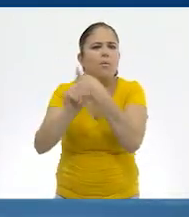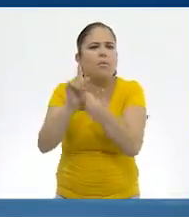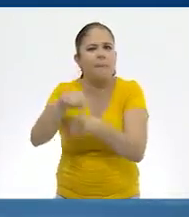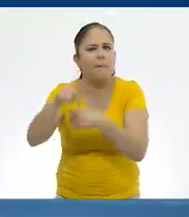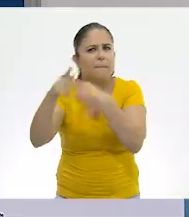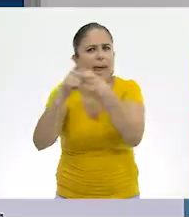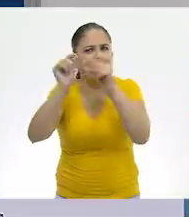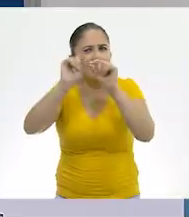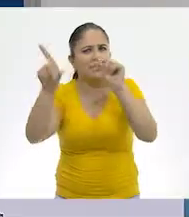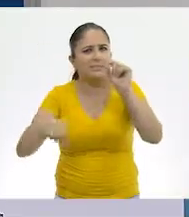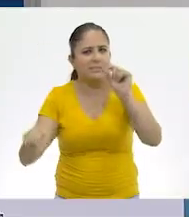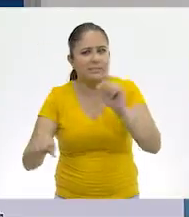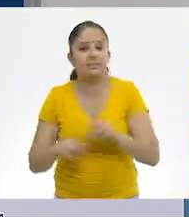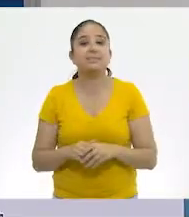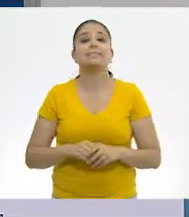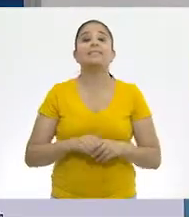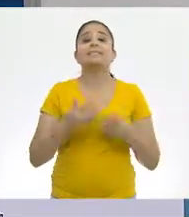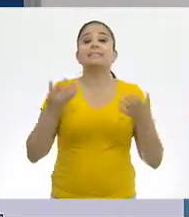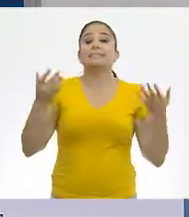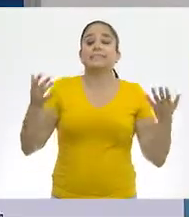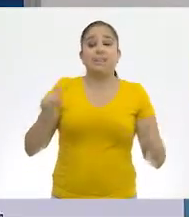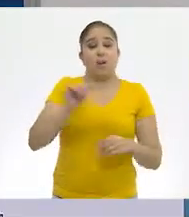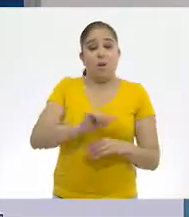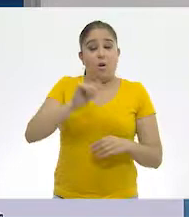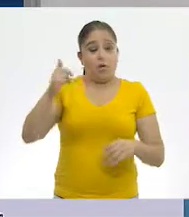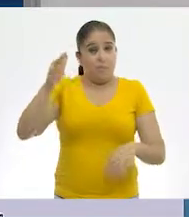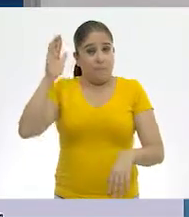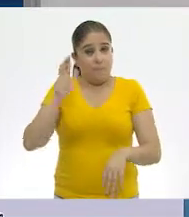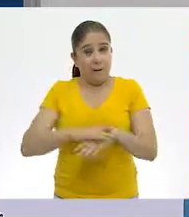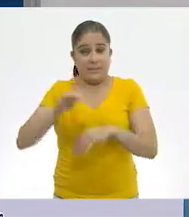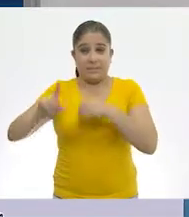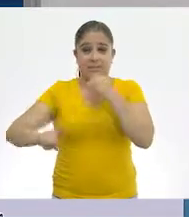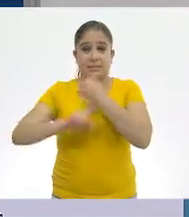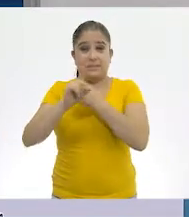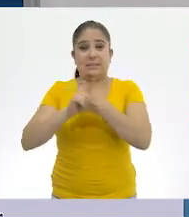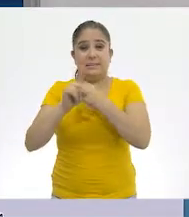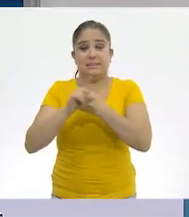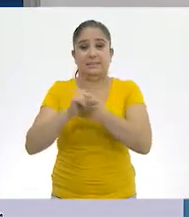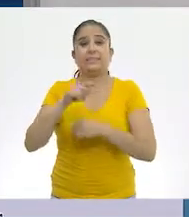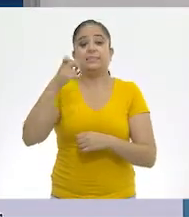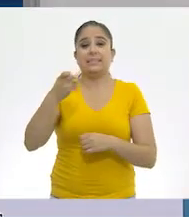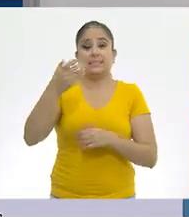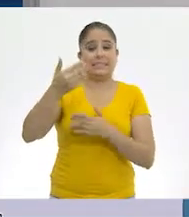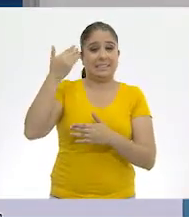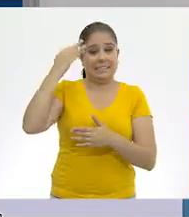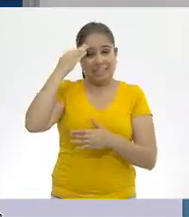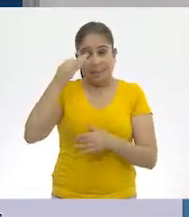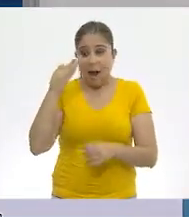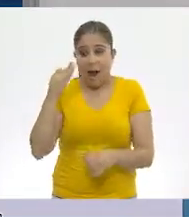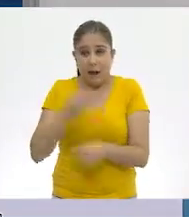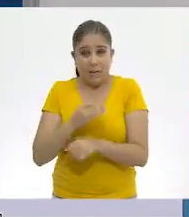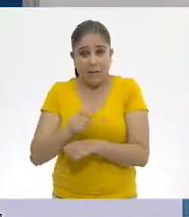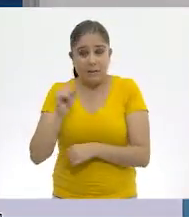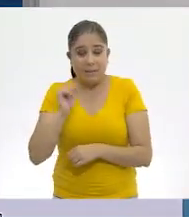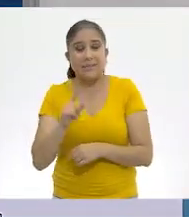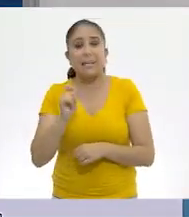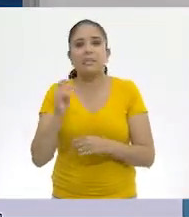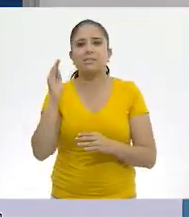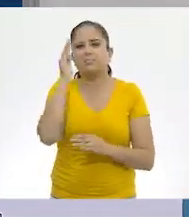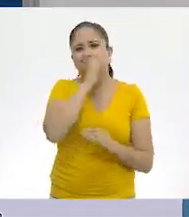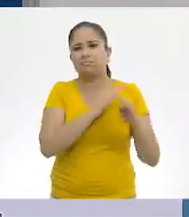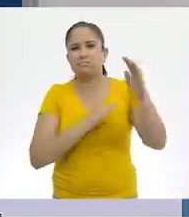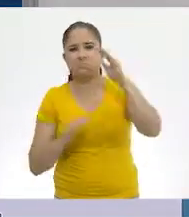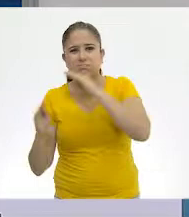país? Pues otro gran problema que afectaba a nuestro país en ese entonces, como ahora, era la crisis